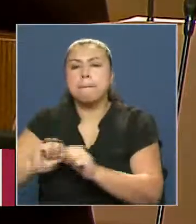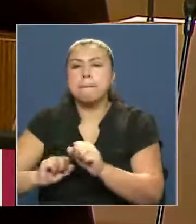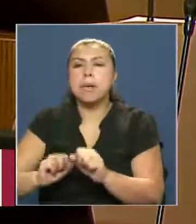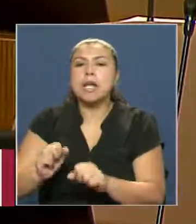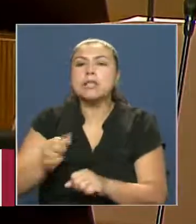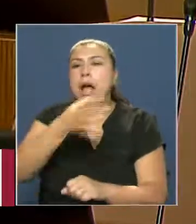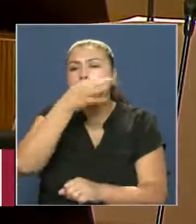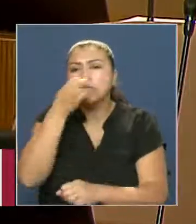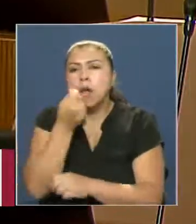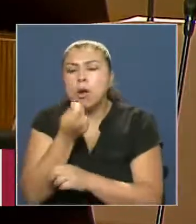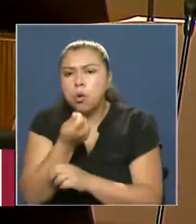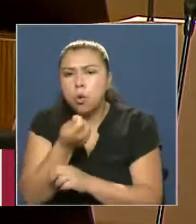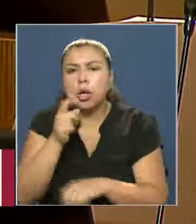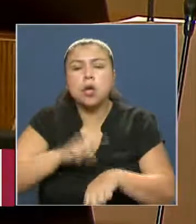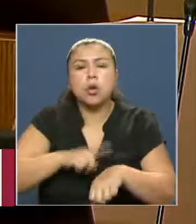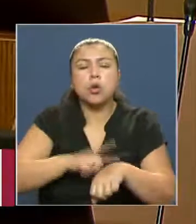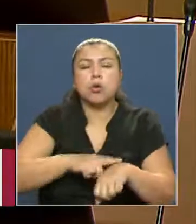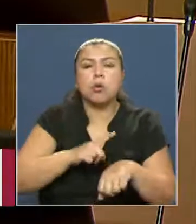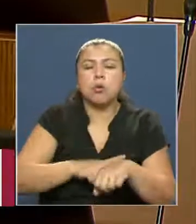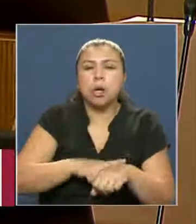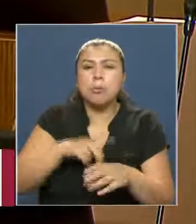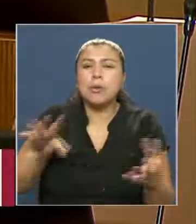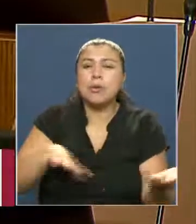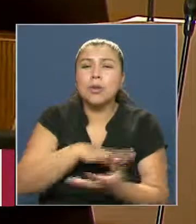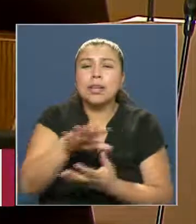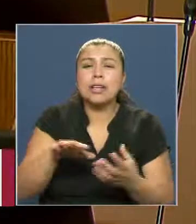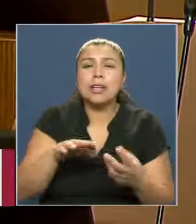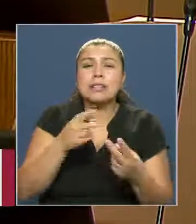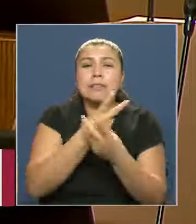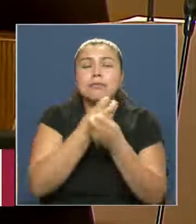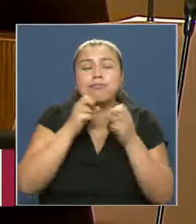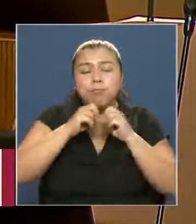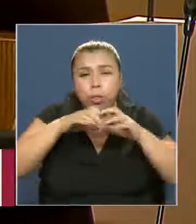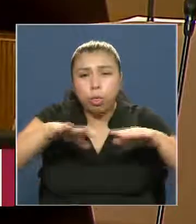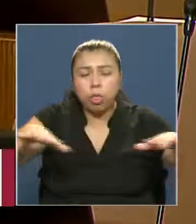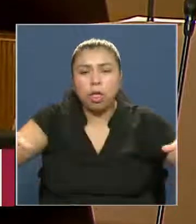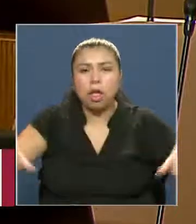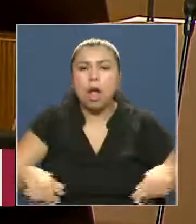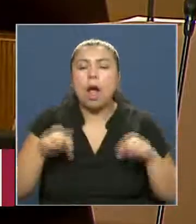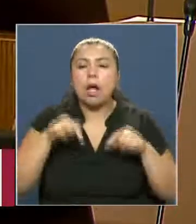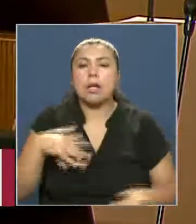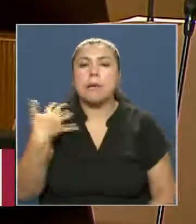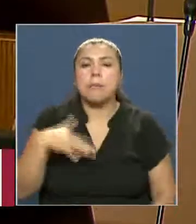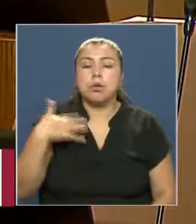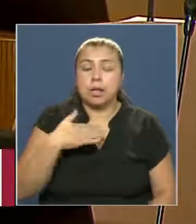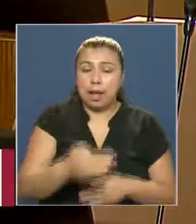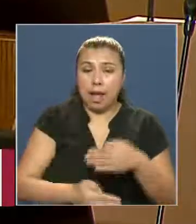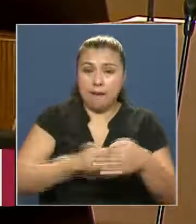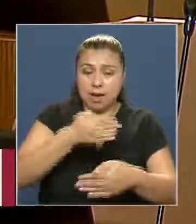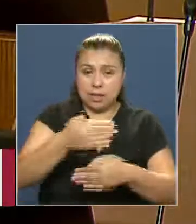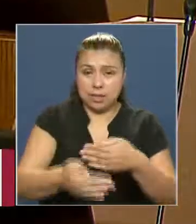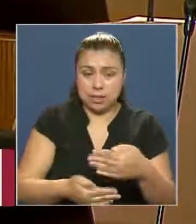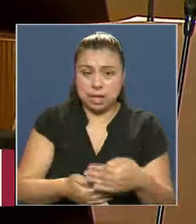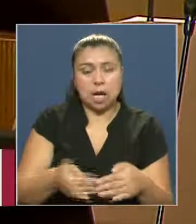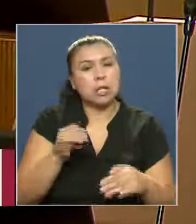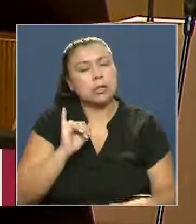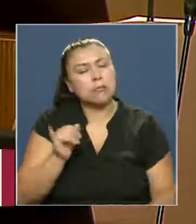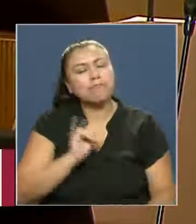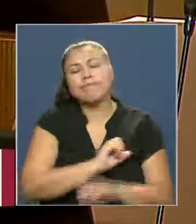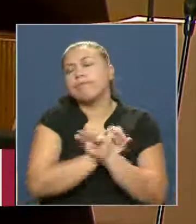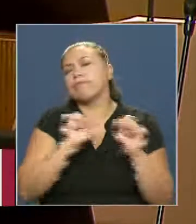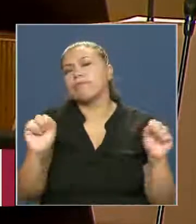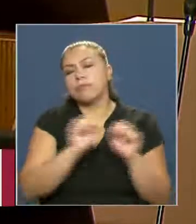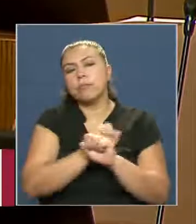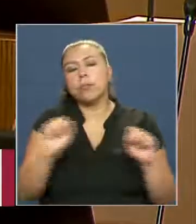tiempo de crisis y de pandemia. Aquí lo importante es destacar que hay que avanzar, que efectivamente no